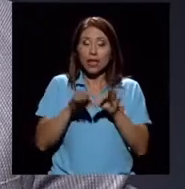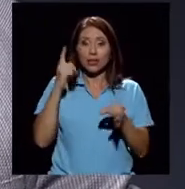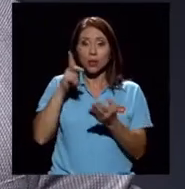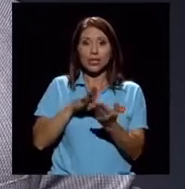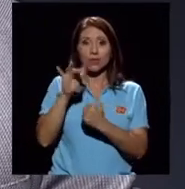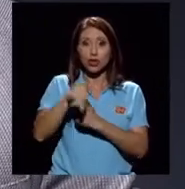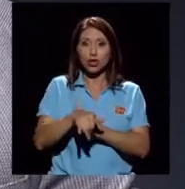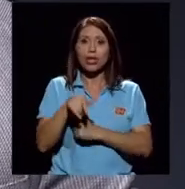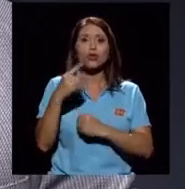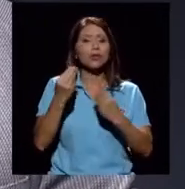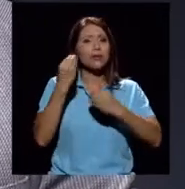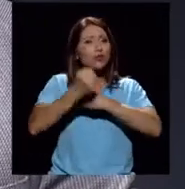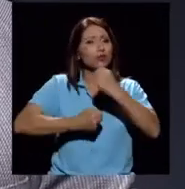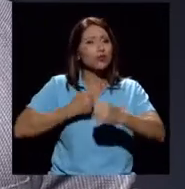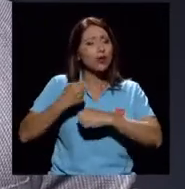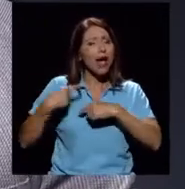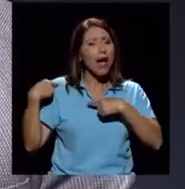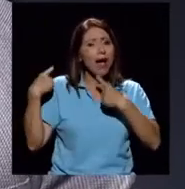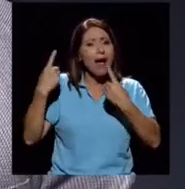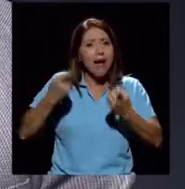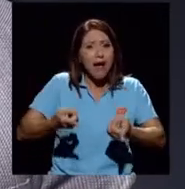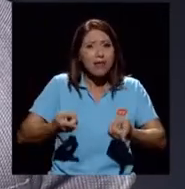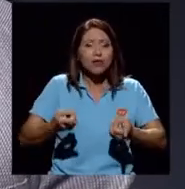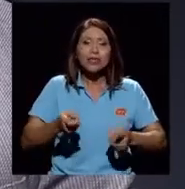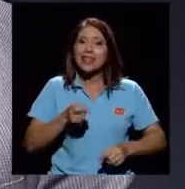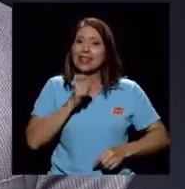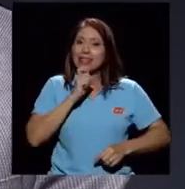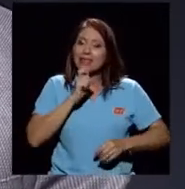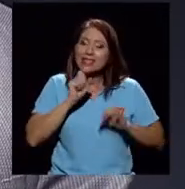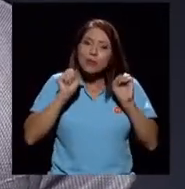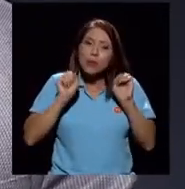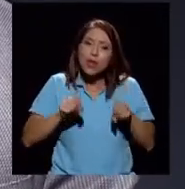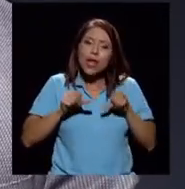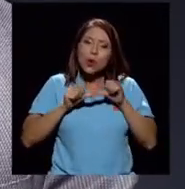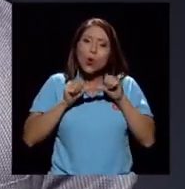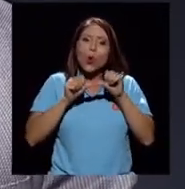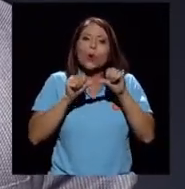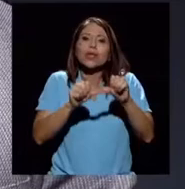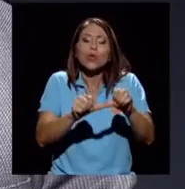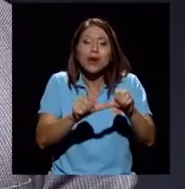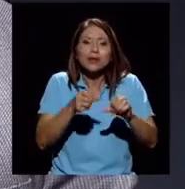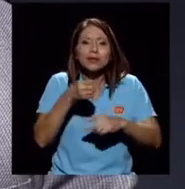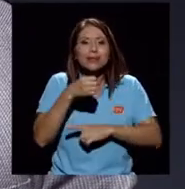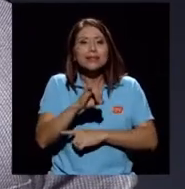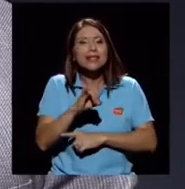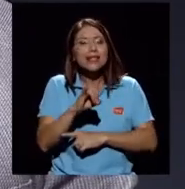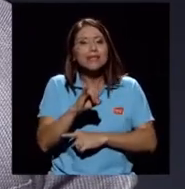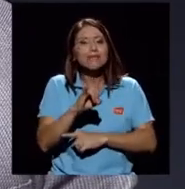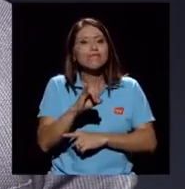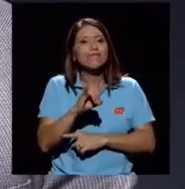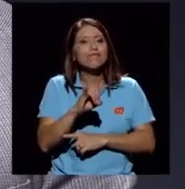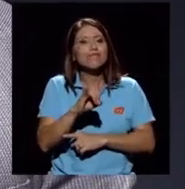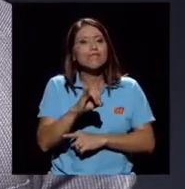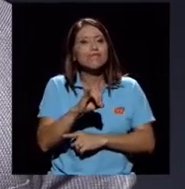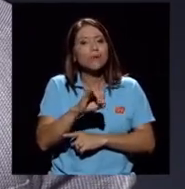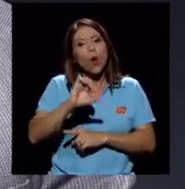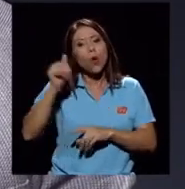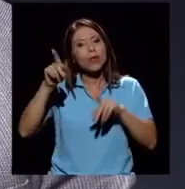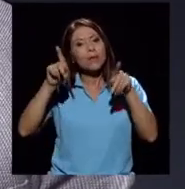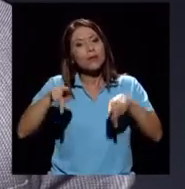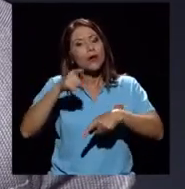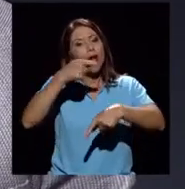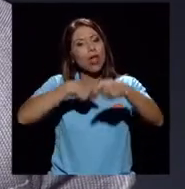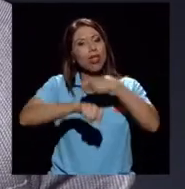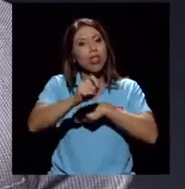que difícilmente se puede tener continuidad si no hay claramente el compromiso